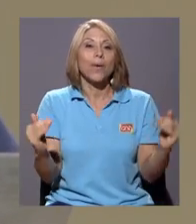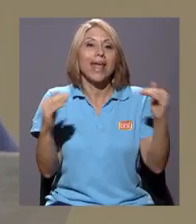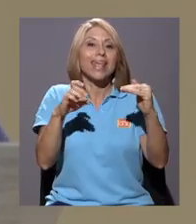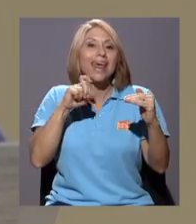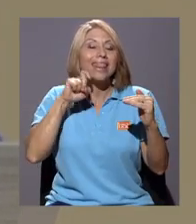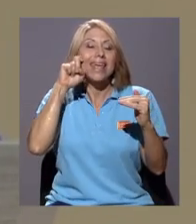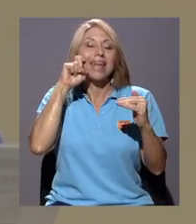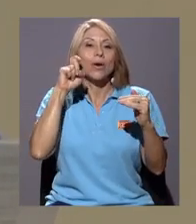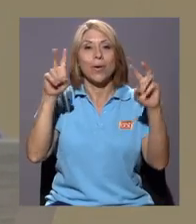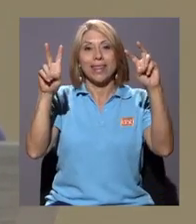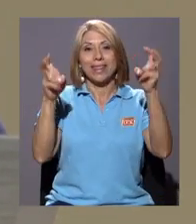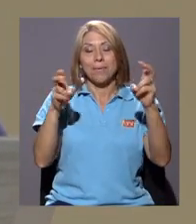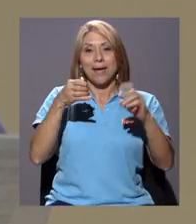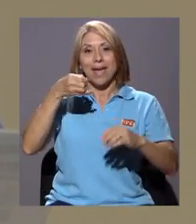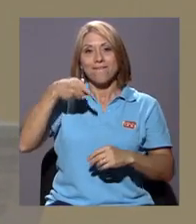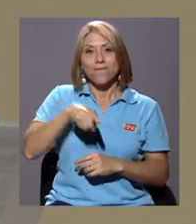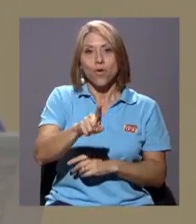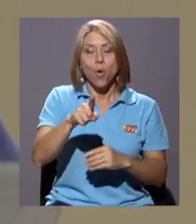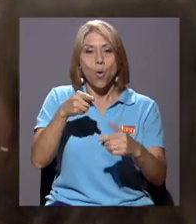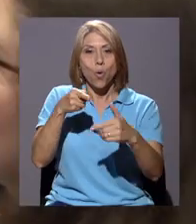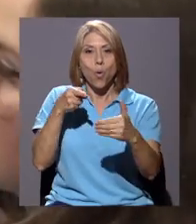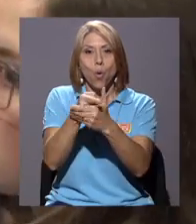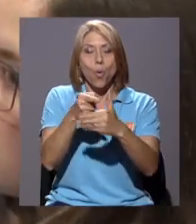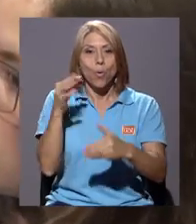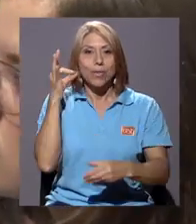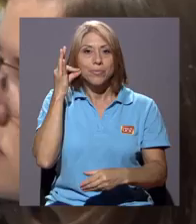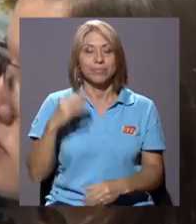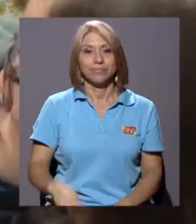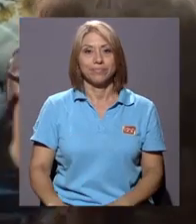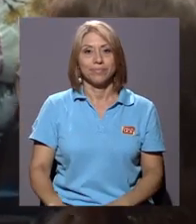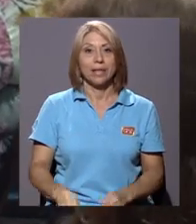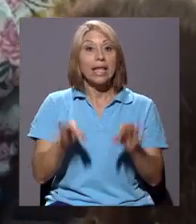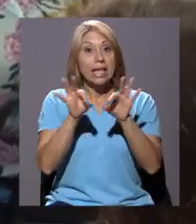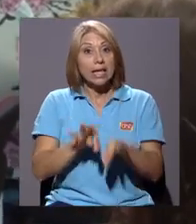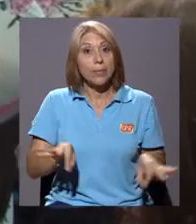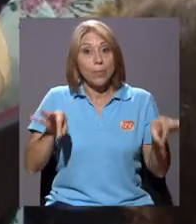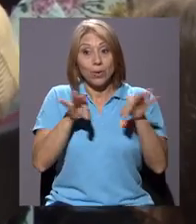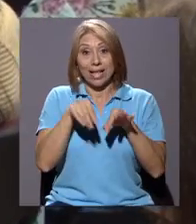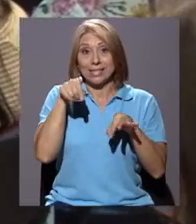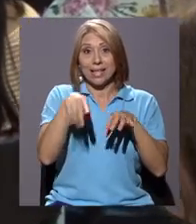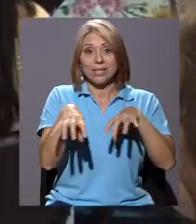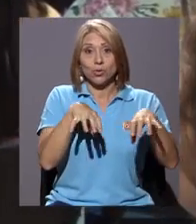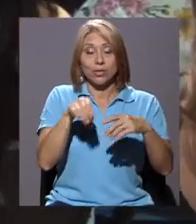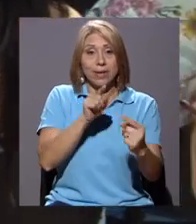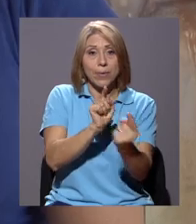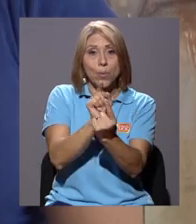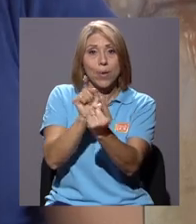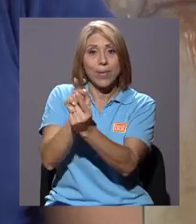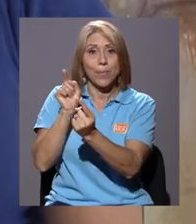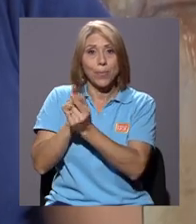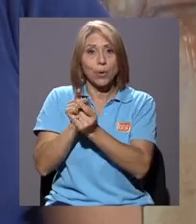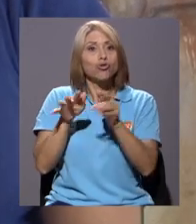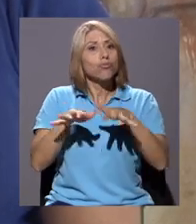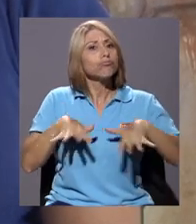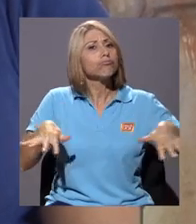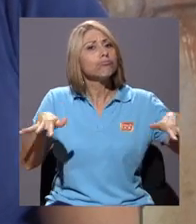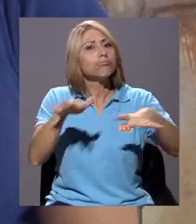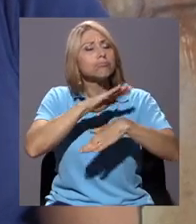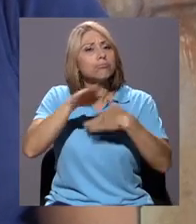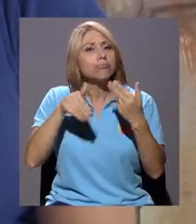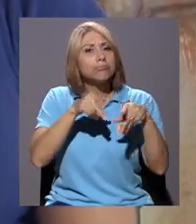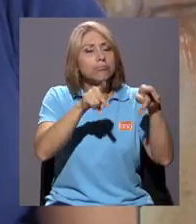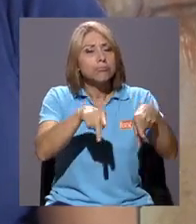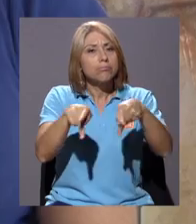y la violencia contra las mujeres. La importancia de estos encuentros es que es el espacio para que todas las